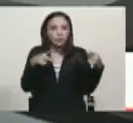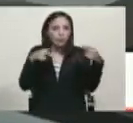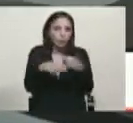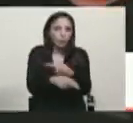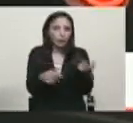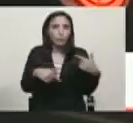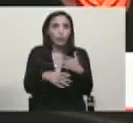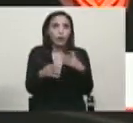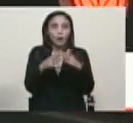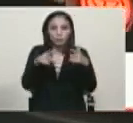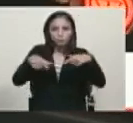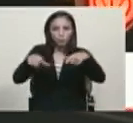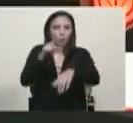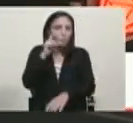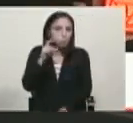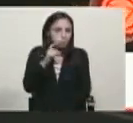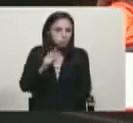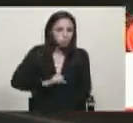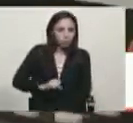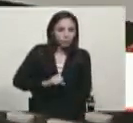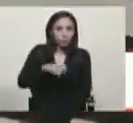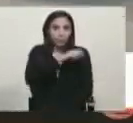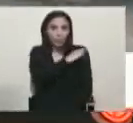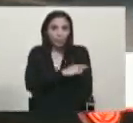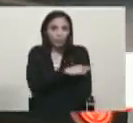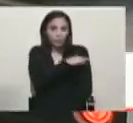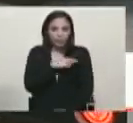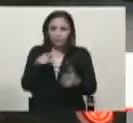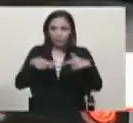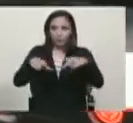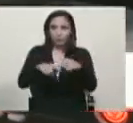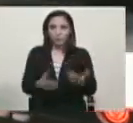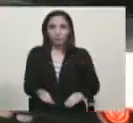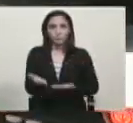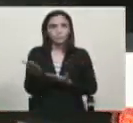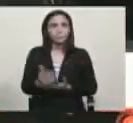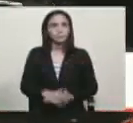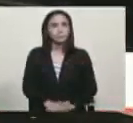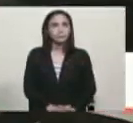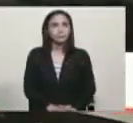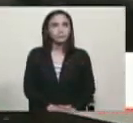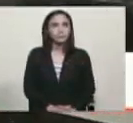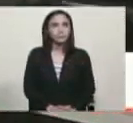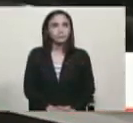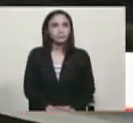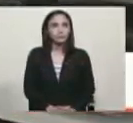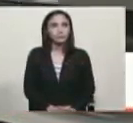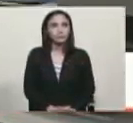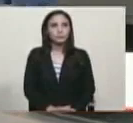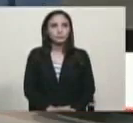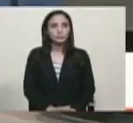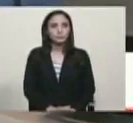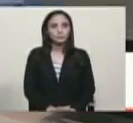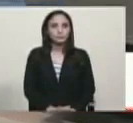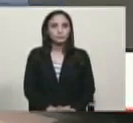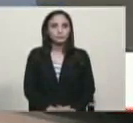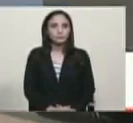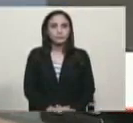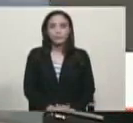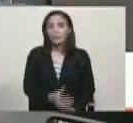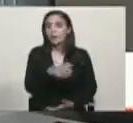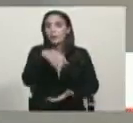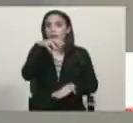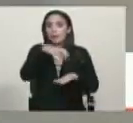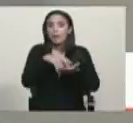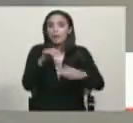nueva maternidad del Hospital Antonio Patricio Alcalá. Adelante, doctora. Pues ciertamente el pueblo del estado Sucre está